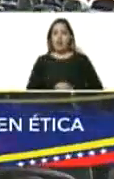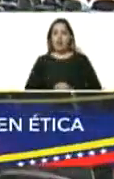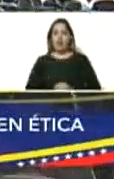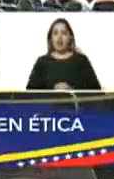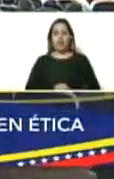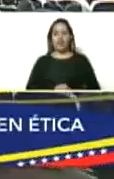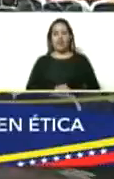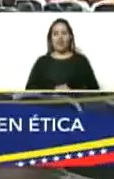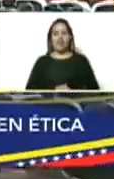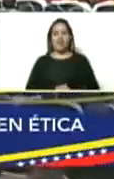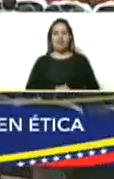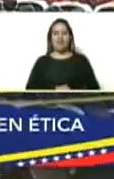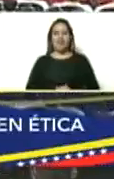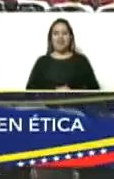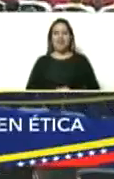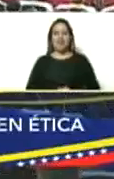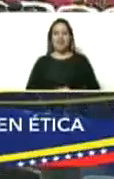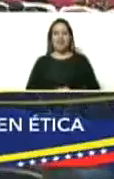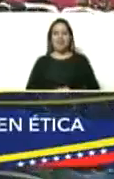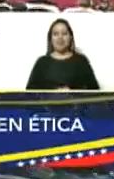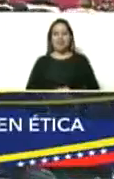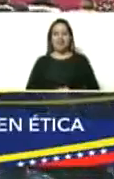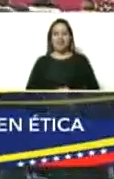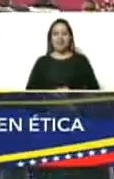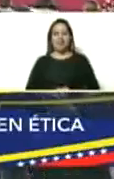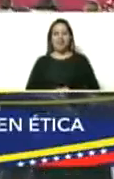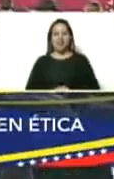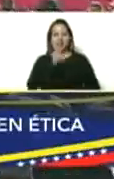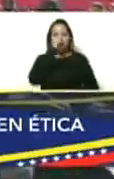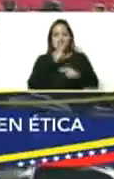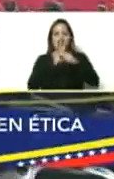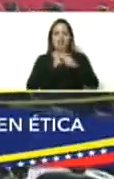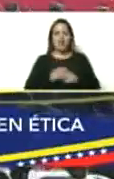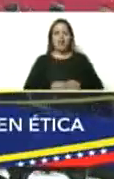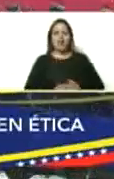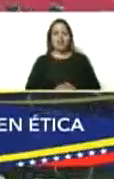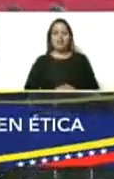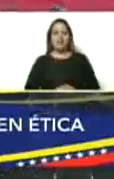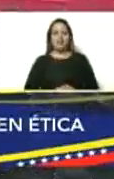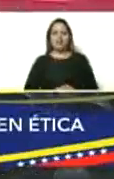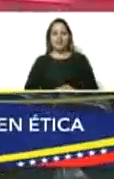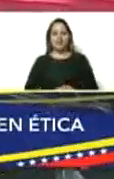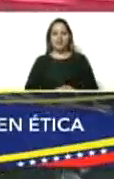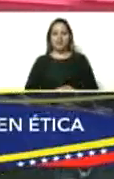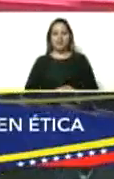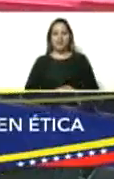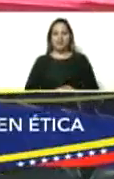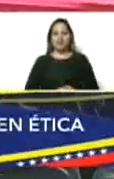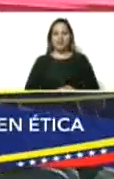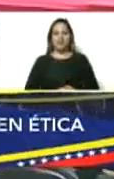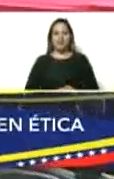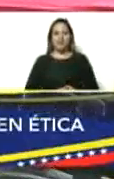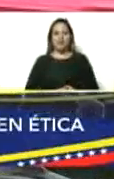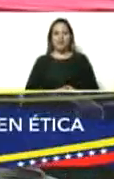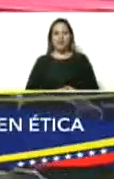encima del hombro, ¿no? Con humildad, humildad, sencillez,